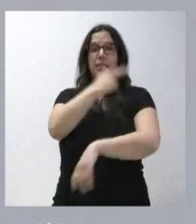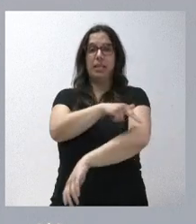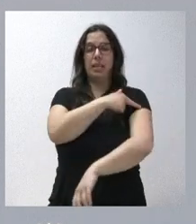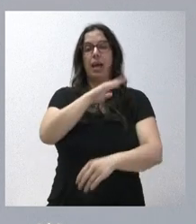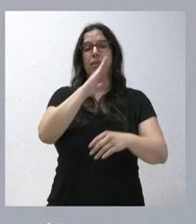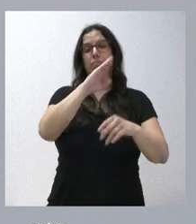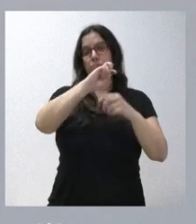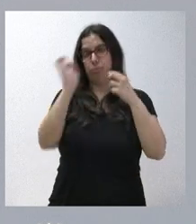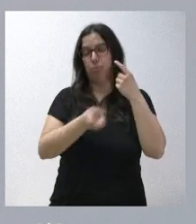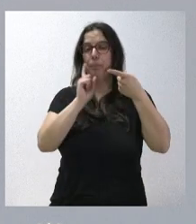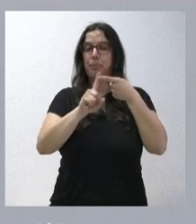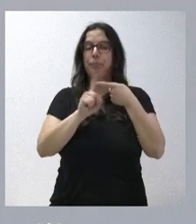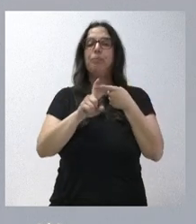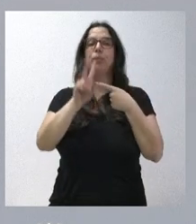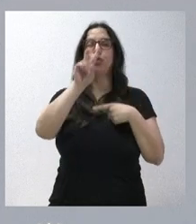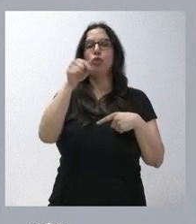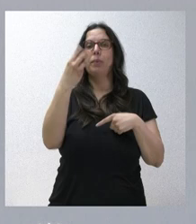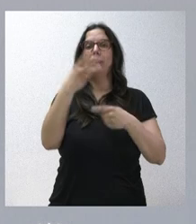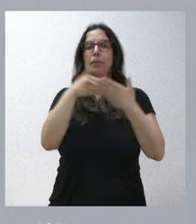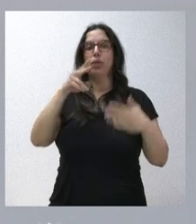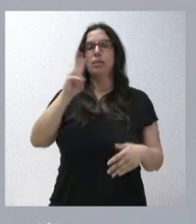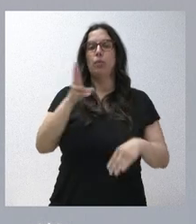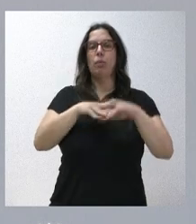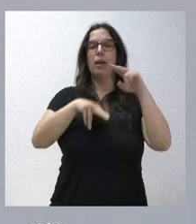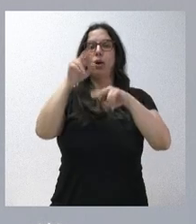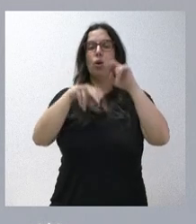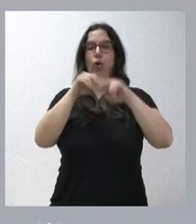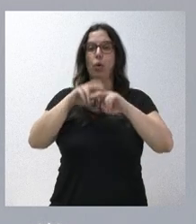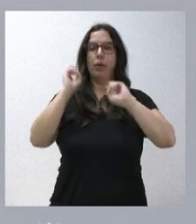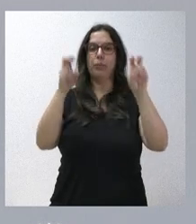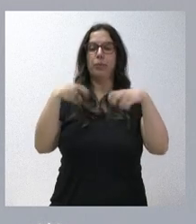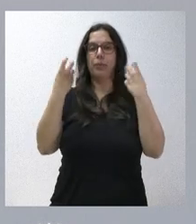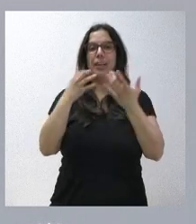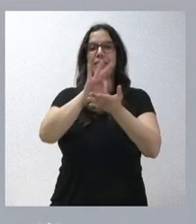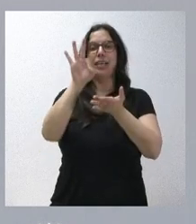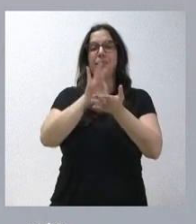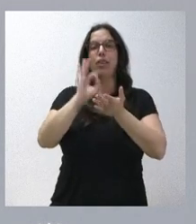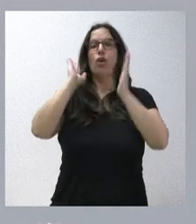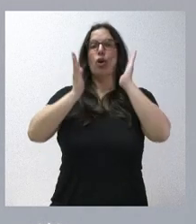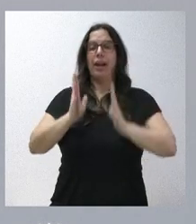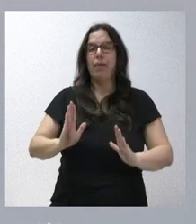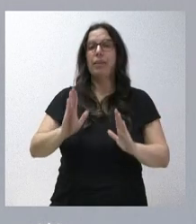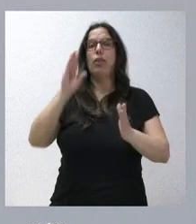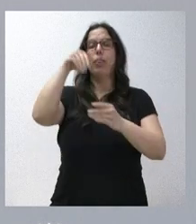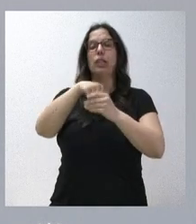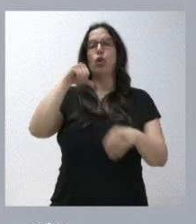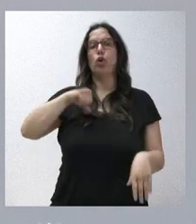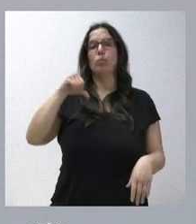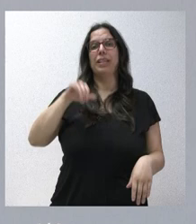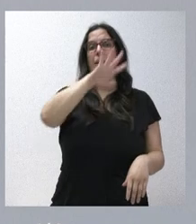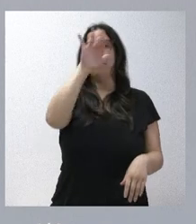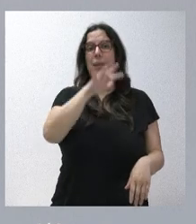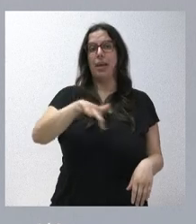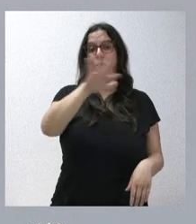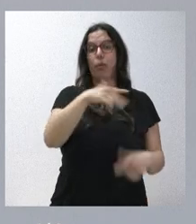expedientes un primer expediente de 2,3 millones de euros para las obras de ruvid cción del servicio de rehabilitación en el hospital del vierzo este